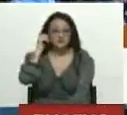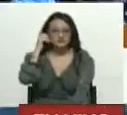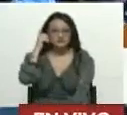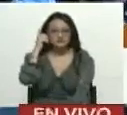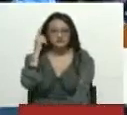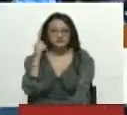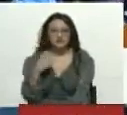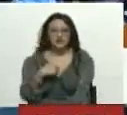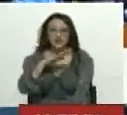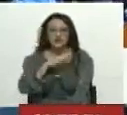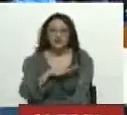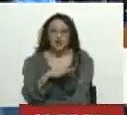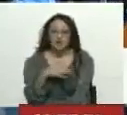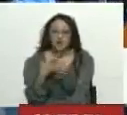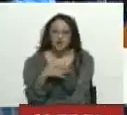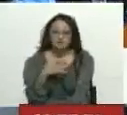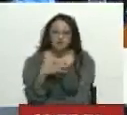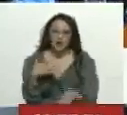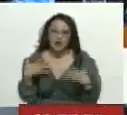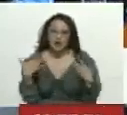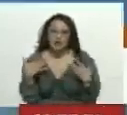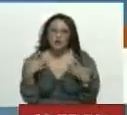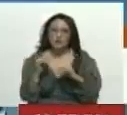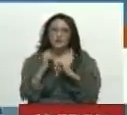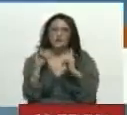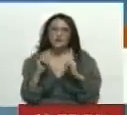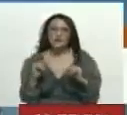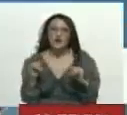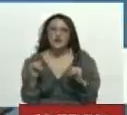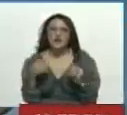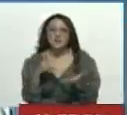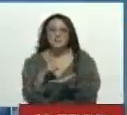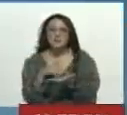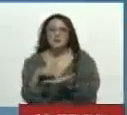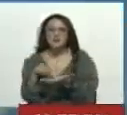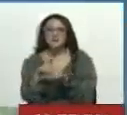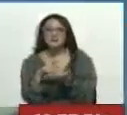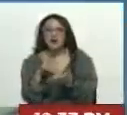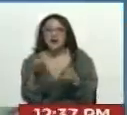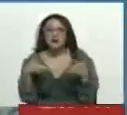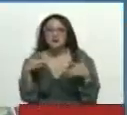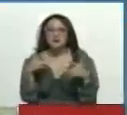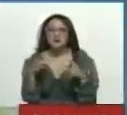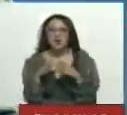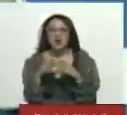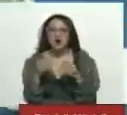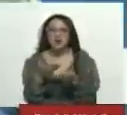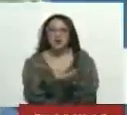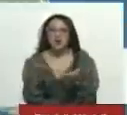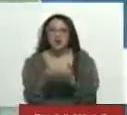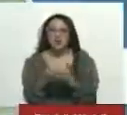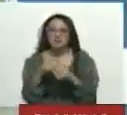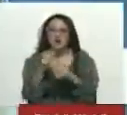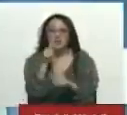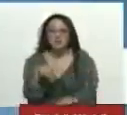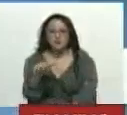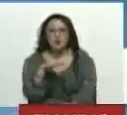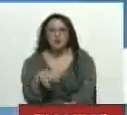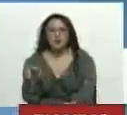estoy muy contento feliz de participar de esa actividad y con todos ustedes con el pueblo de